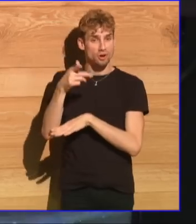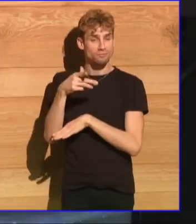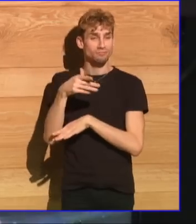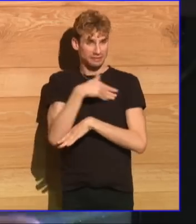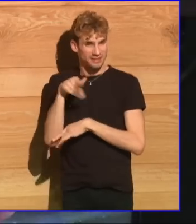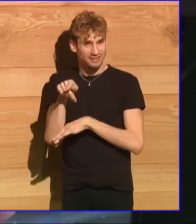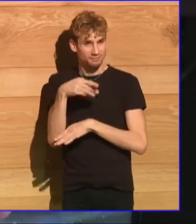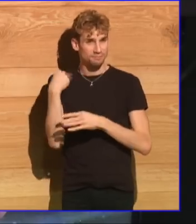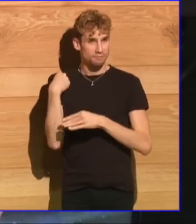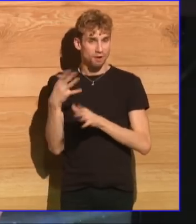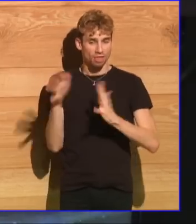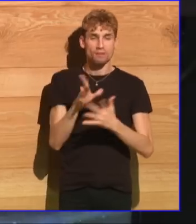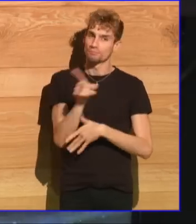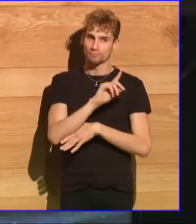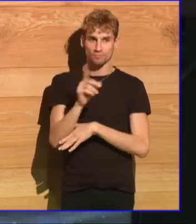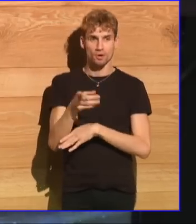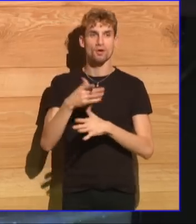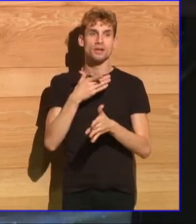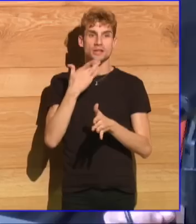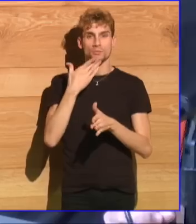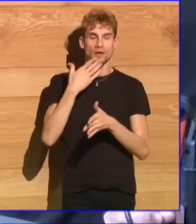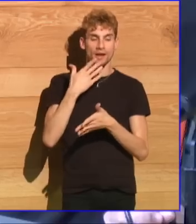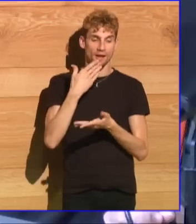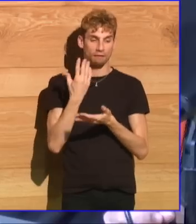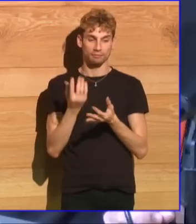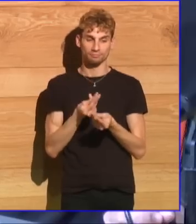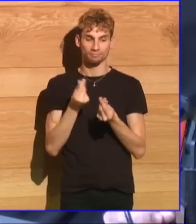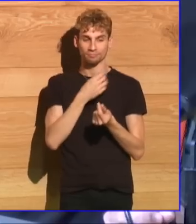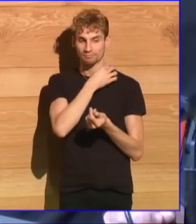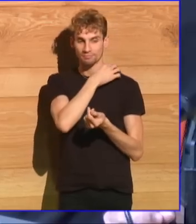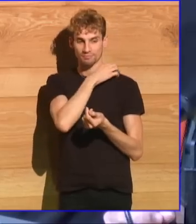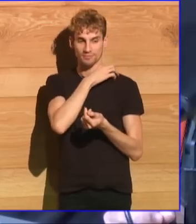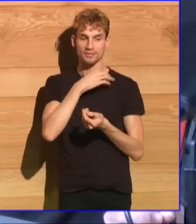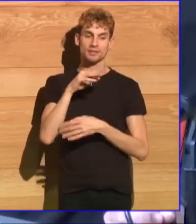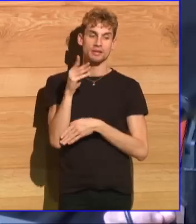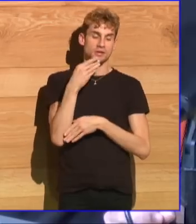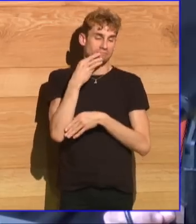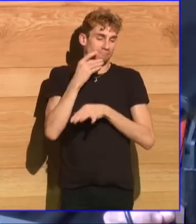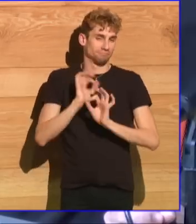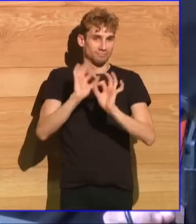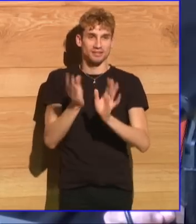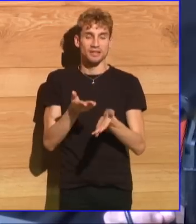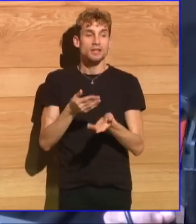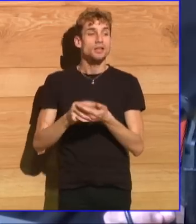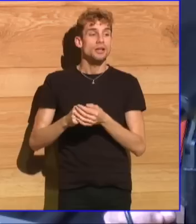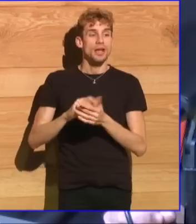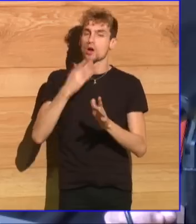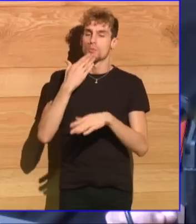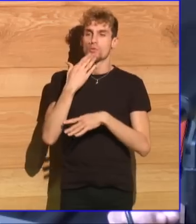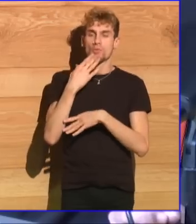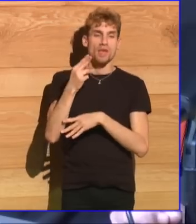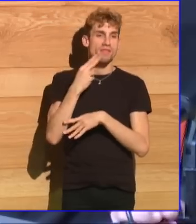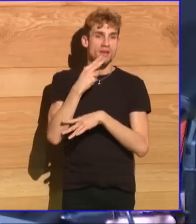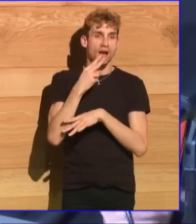lo dickensiza. Es distinto. Es de gente encendiéndose el cigarro con el cañón del revólver aún humeante,